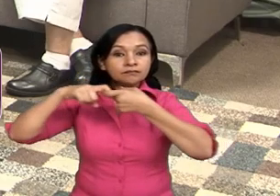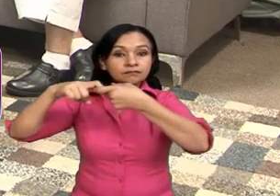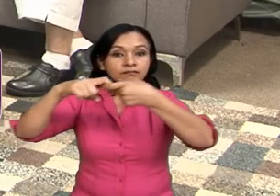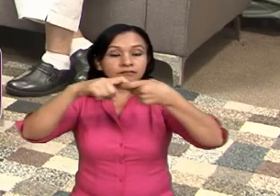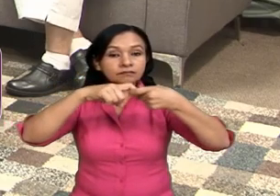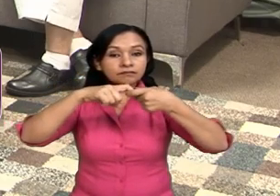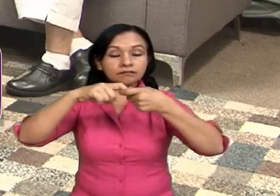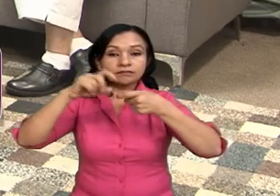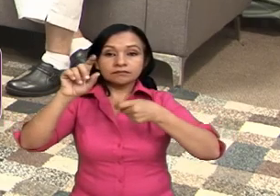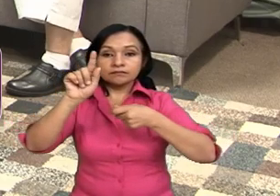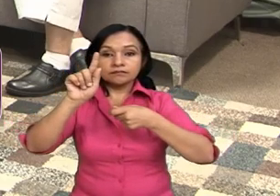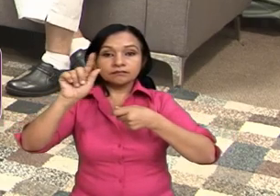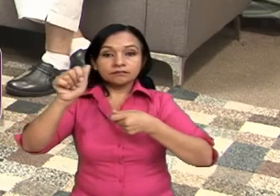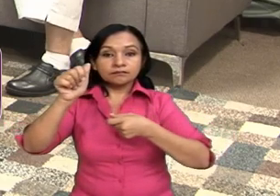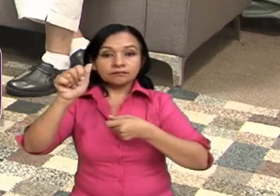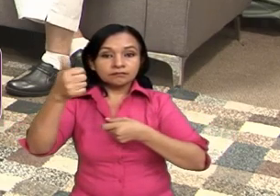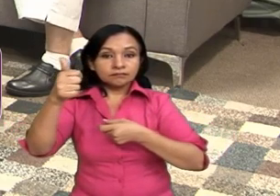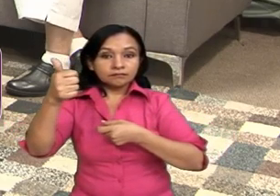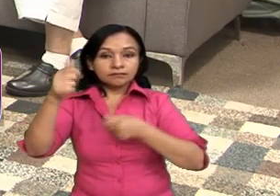Fuerza Bendita. Okay.